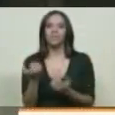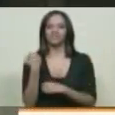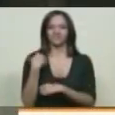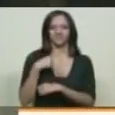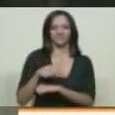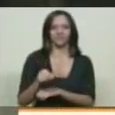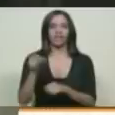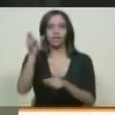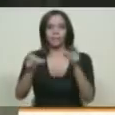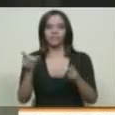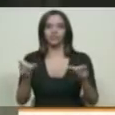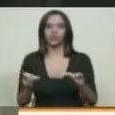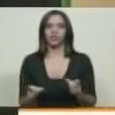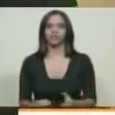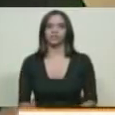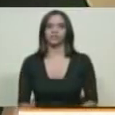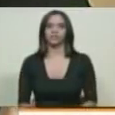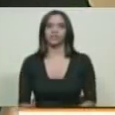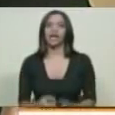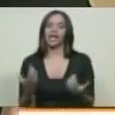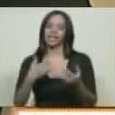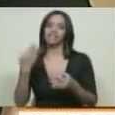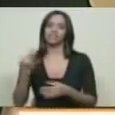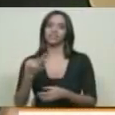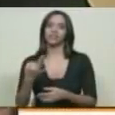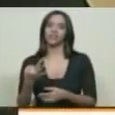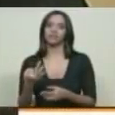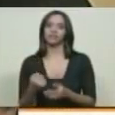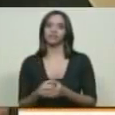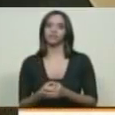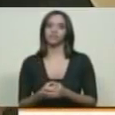gente. Hay que ser sinceros, ¿eh?